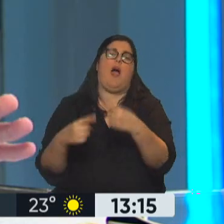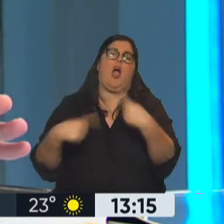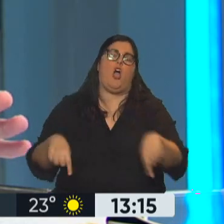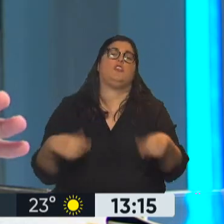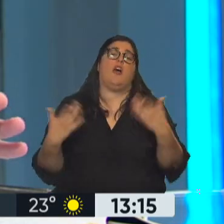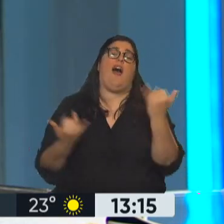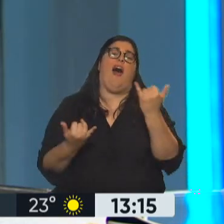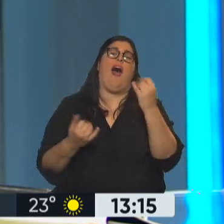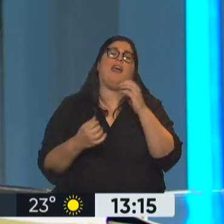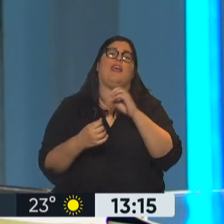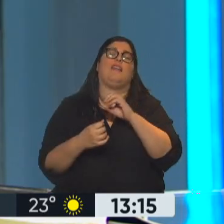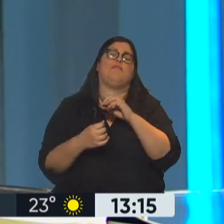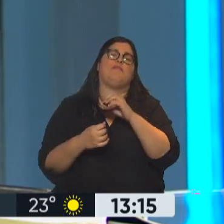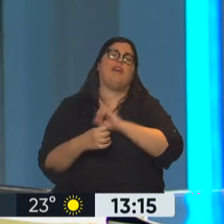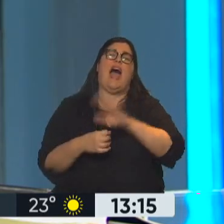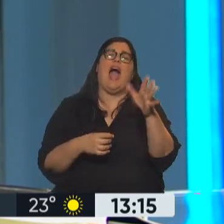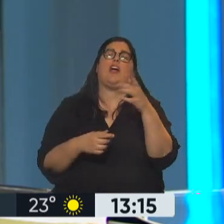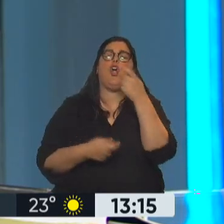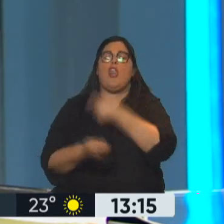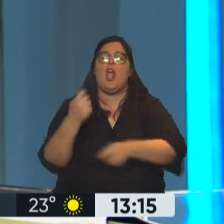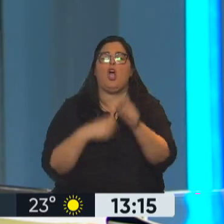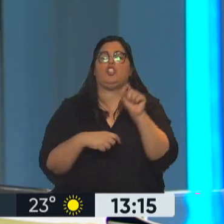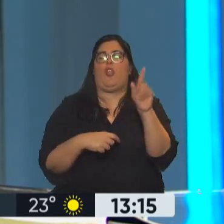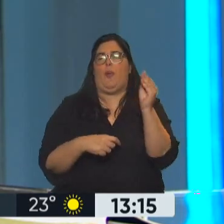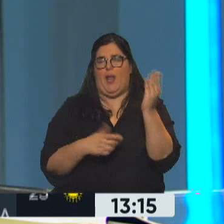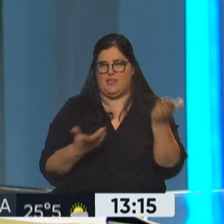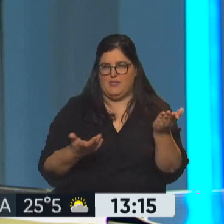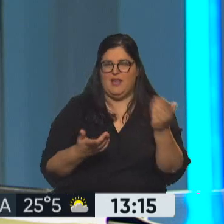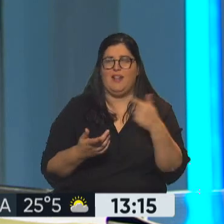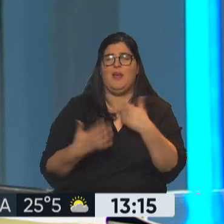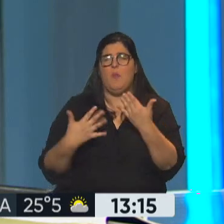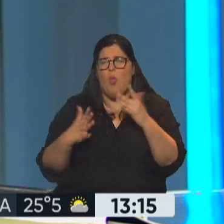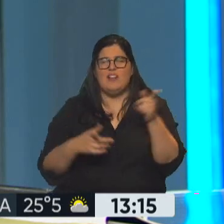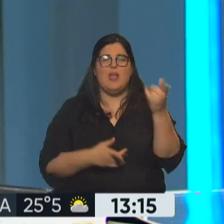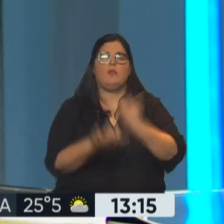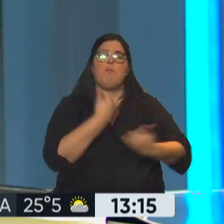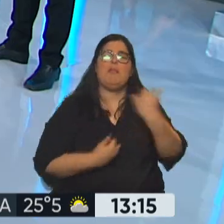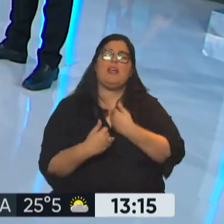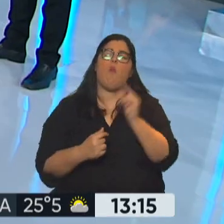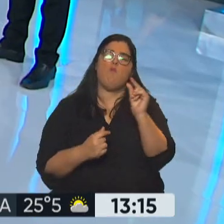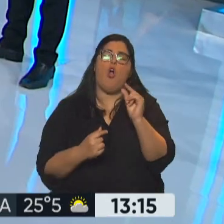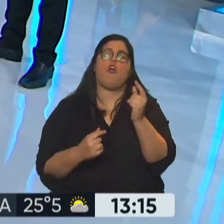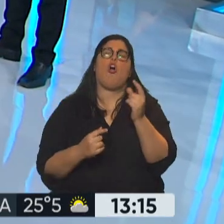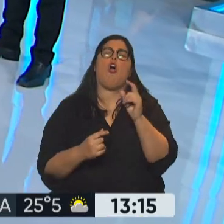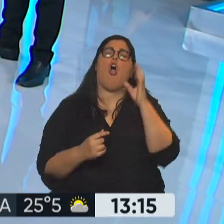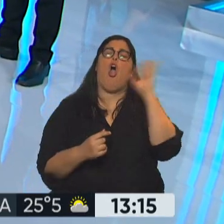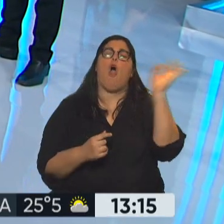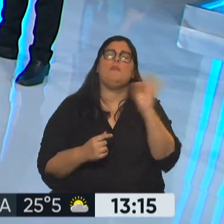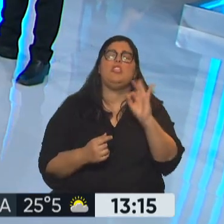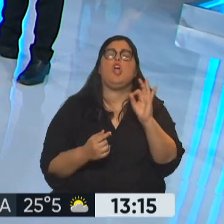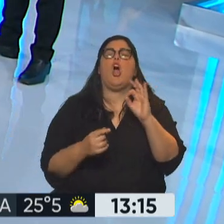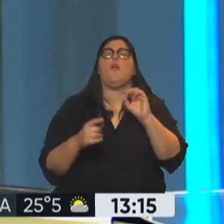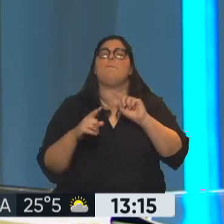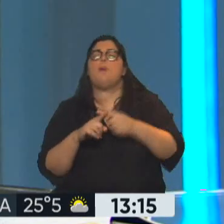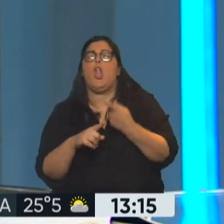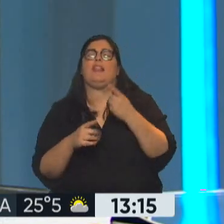del agronegocio brasileño. ¿Podríamos tratar de complejizar un poco y explicar un poco el posicionamiento geopolítico de ambos